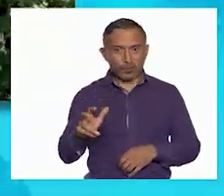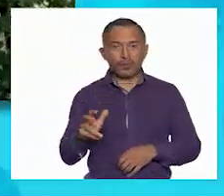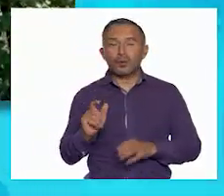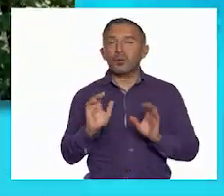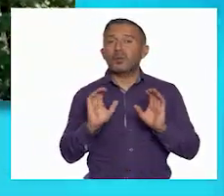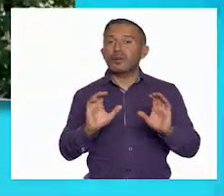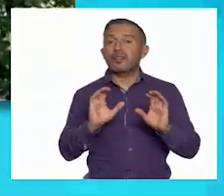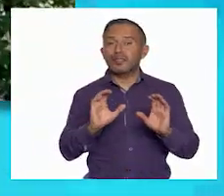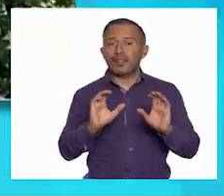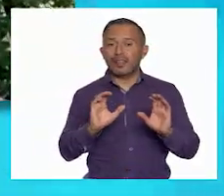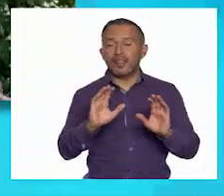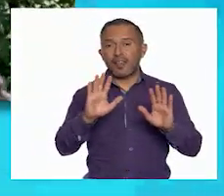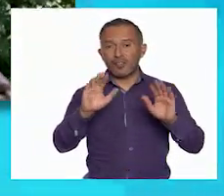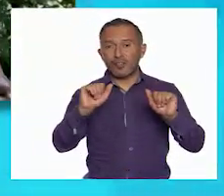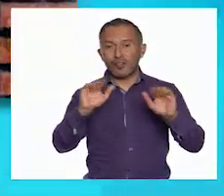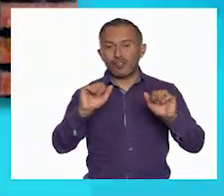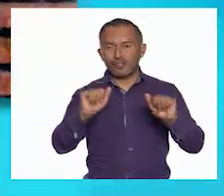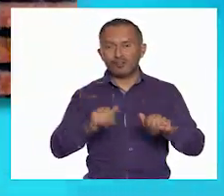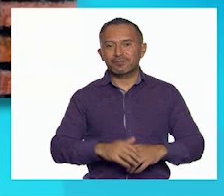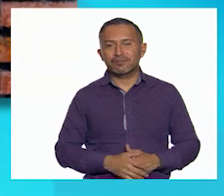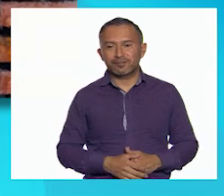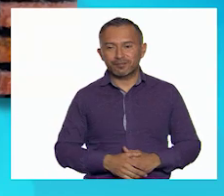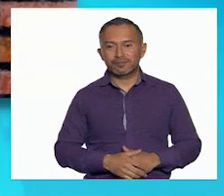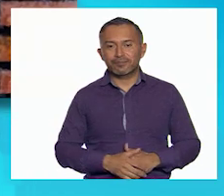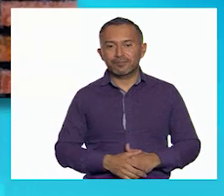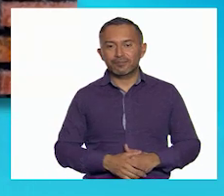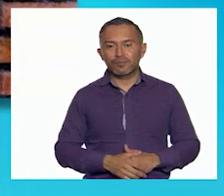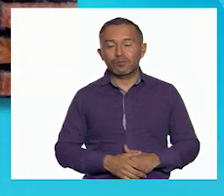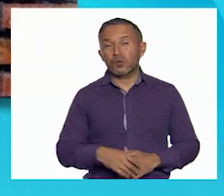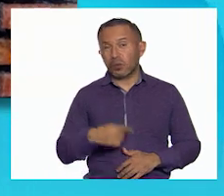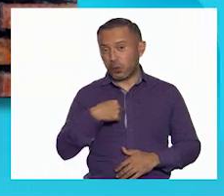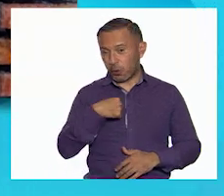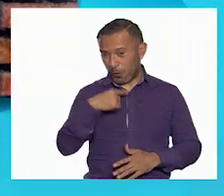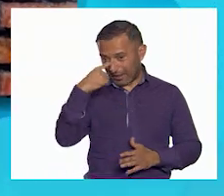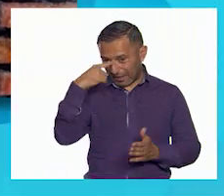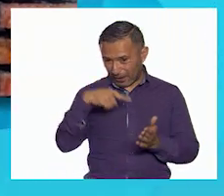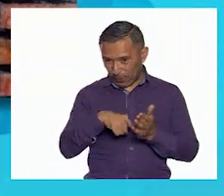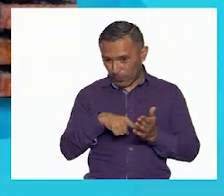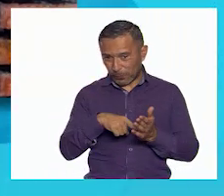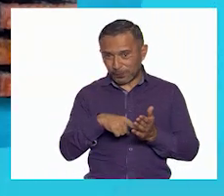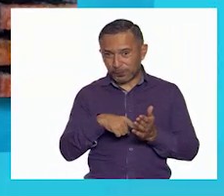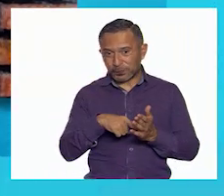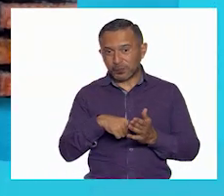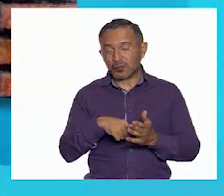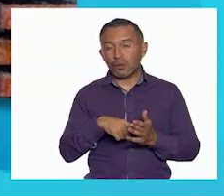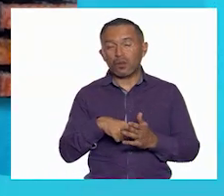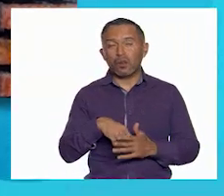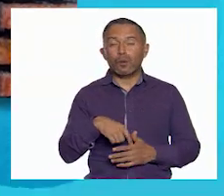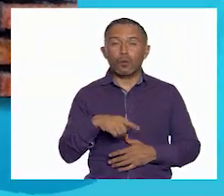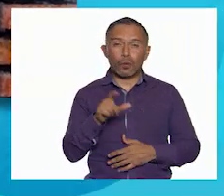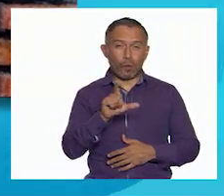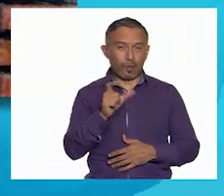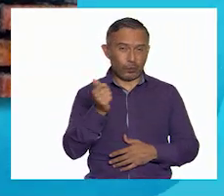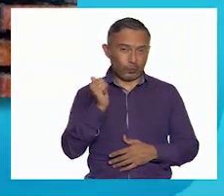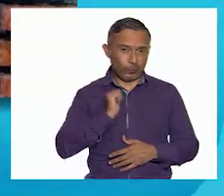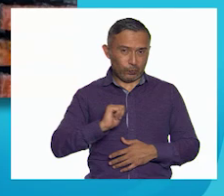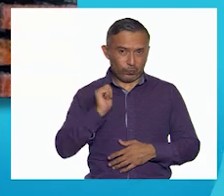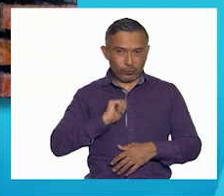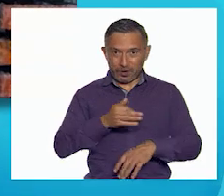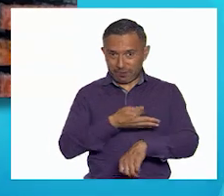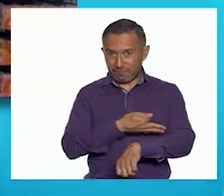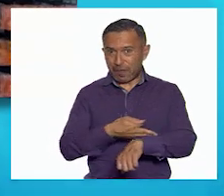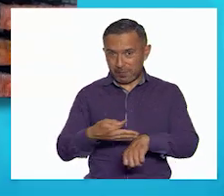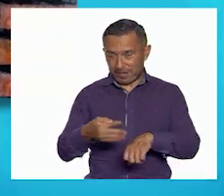Cuídense. Adiós. Yo creo que cuando nuestros familiares